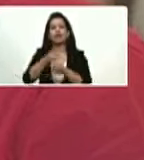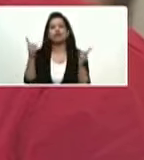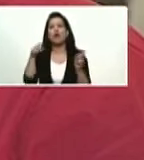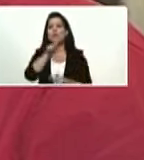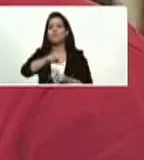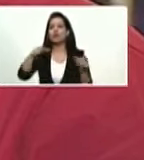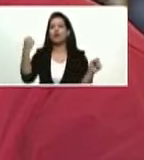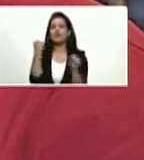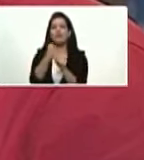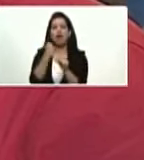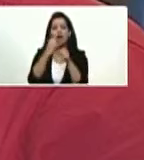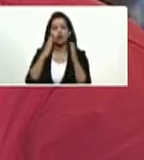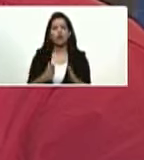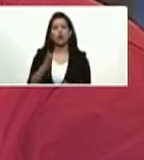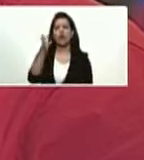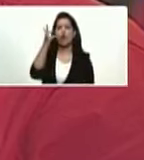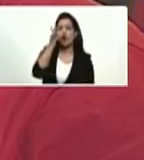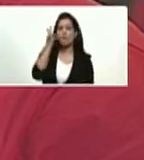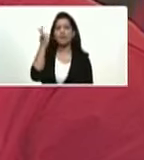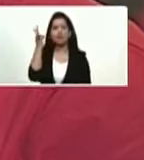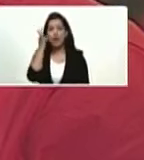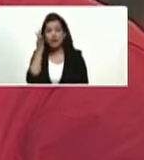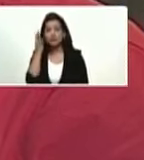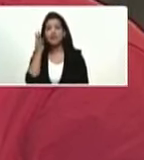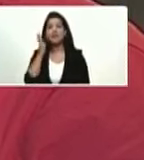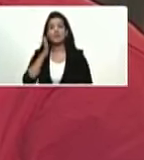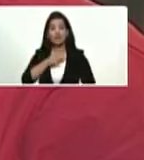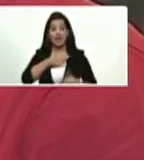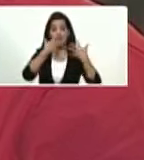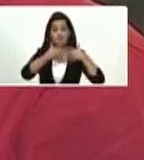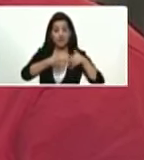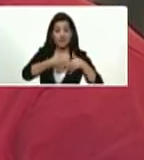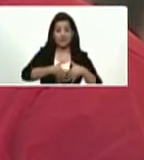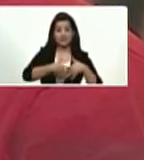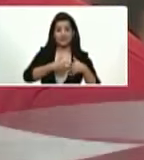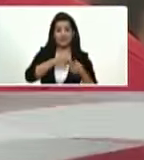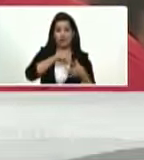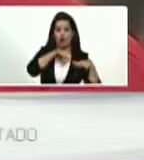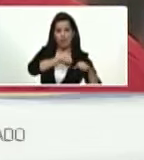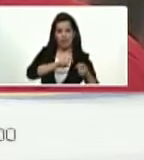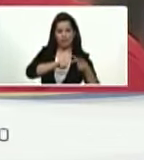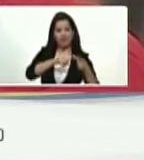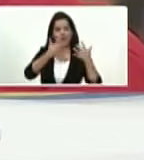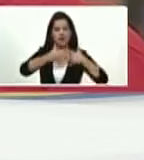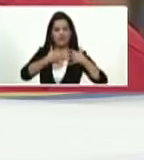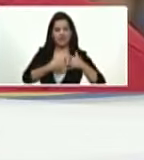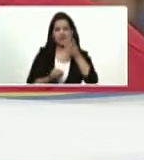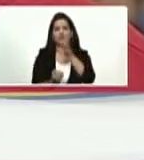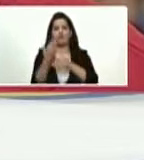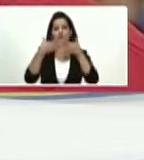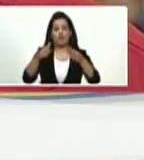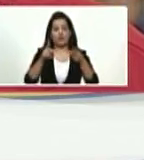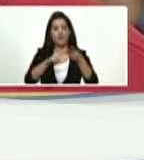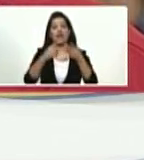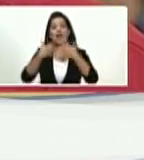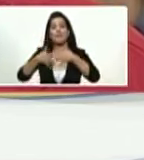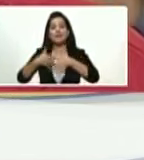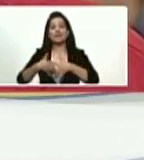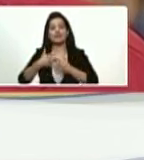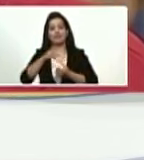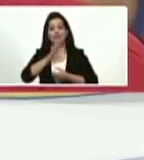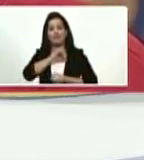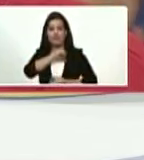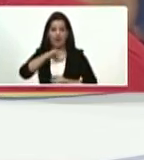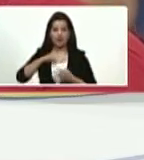recuperadas, ocupadas, nacionalizadas, creadas, comuneros y tecnólogos populares.